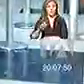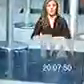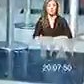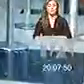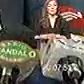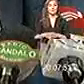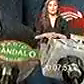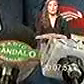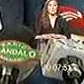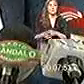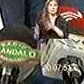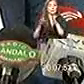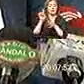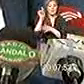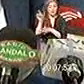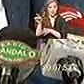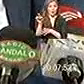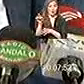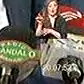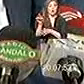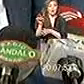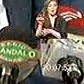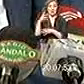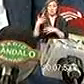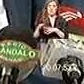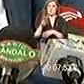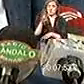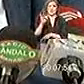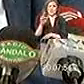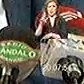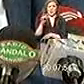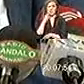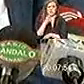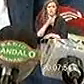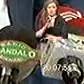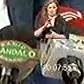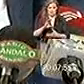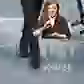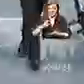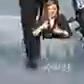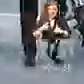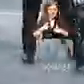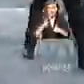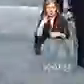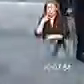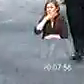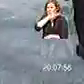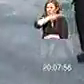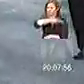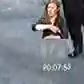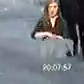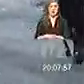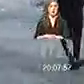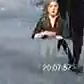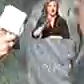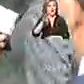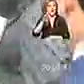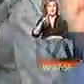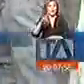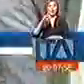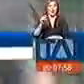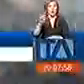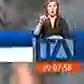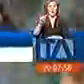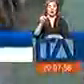línea, Cristian Viteri, otrora hombre de la Revolución Ciudadana, ha negado esta supuesta gestión de dinero, mientras Gustavo Bucaram fue asesor